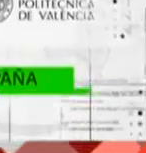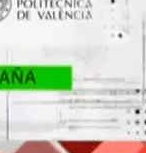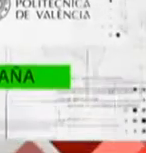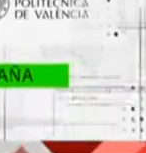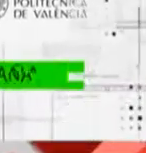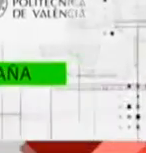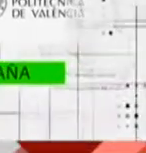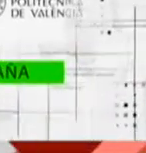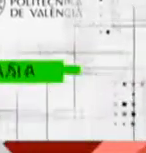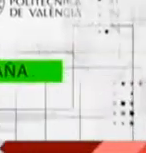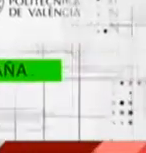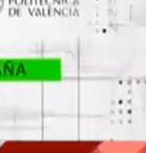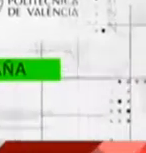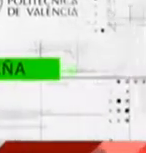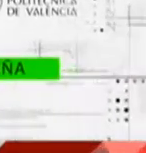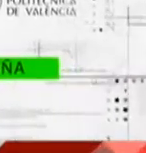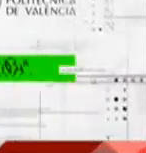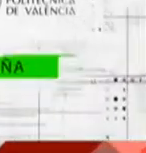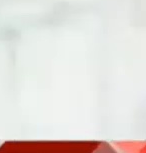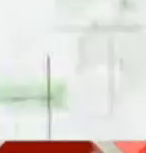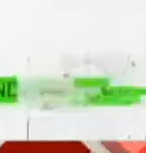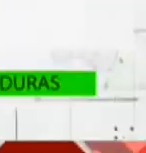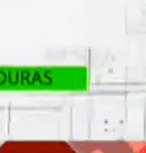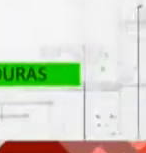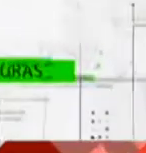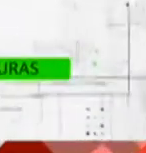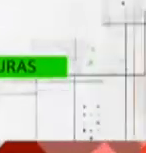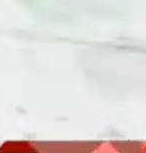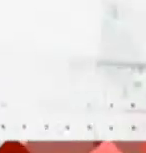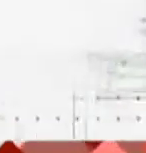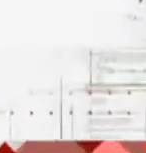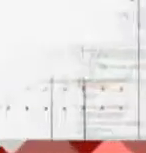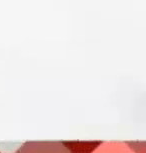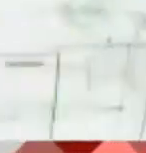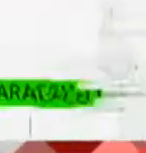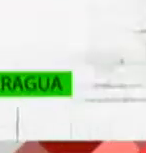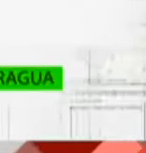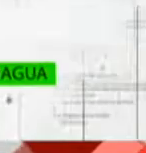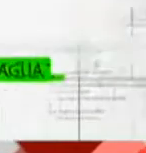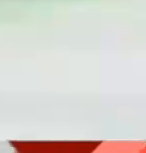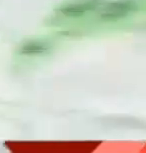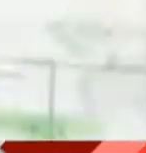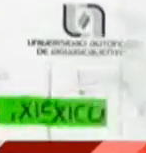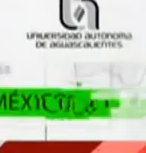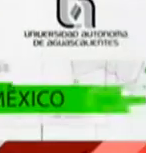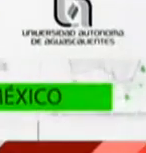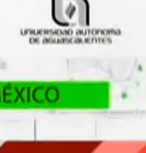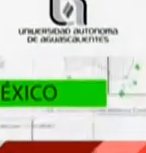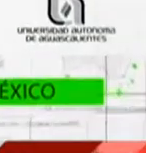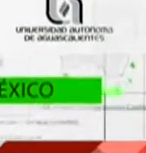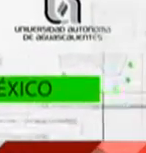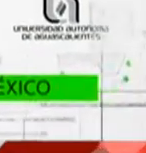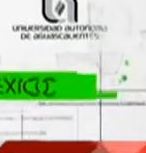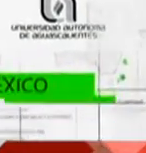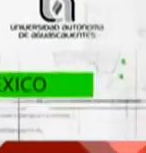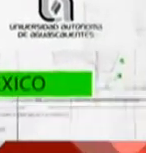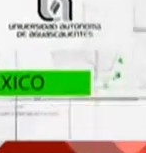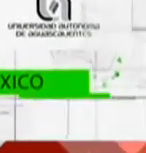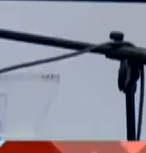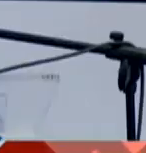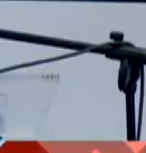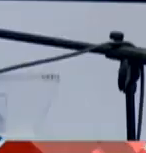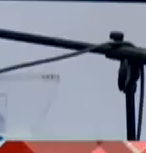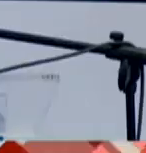que juntos, de manera coordinada, colaborando y estrechando lazos, impulsarán el desarrollo y acercarán el conocimiento a la